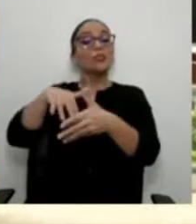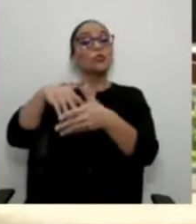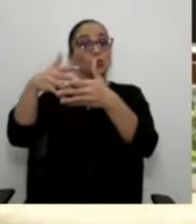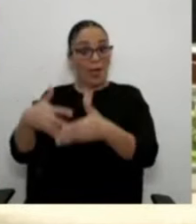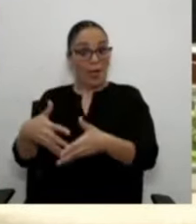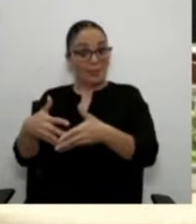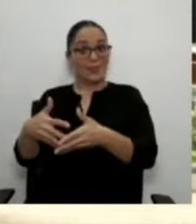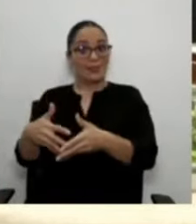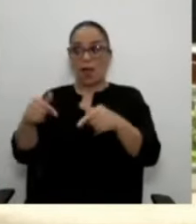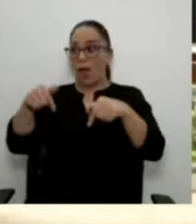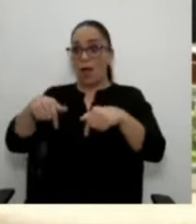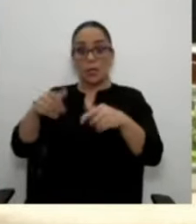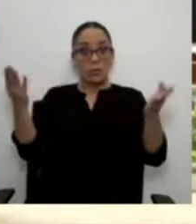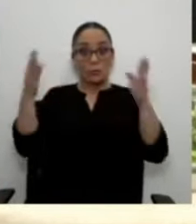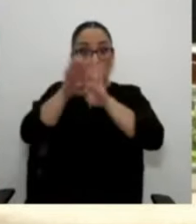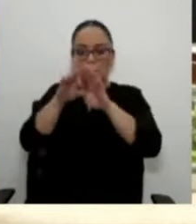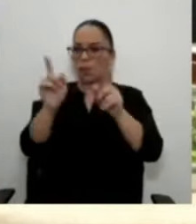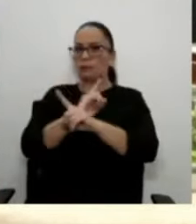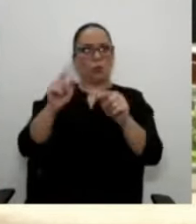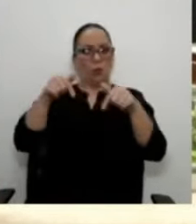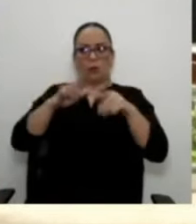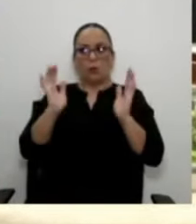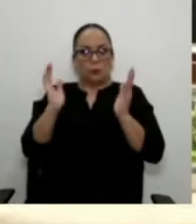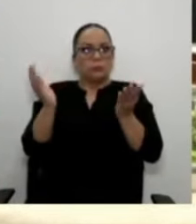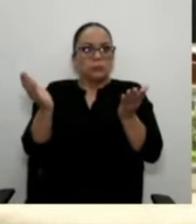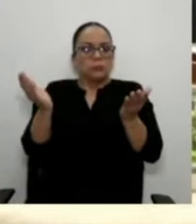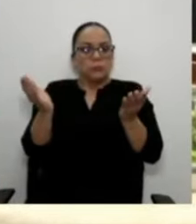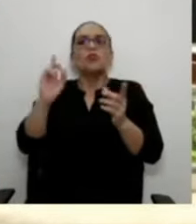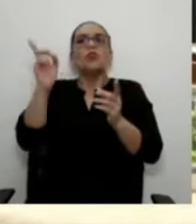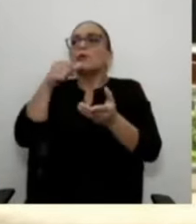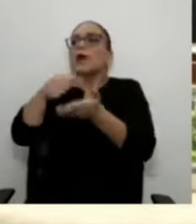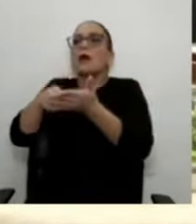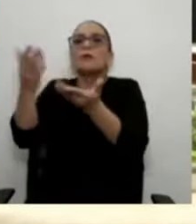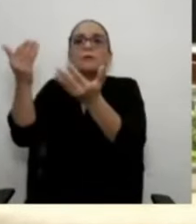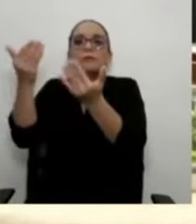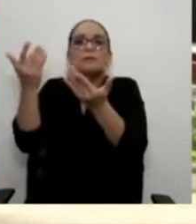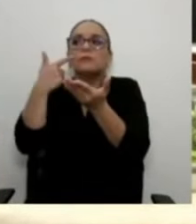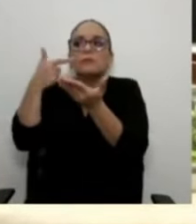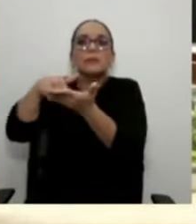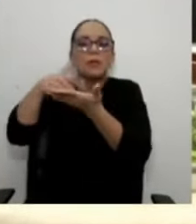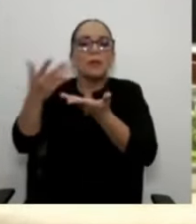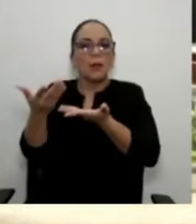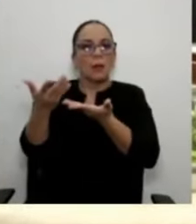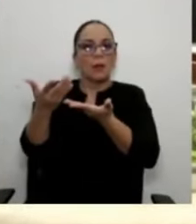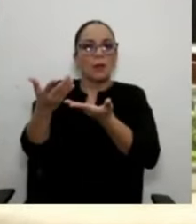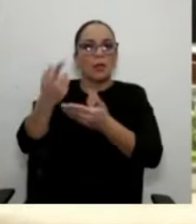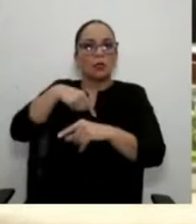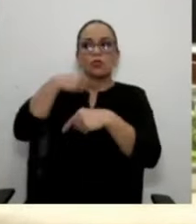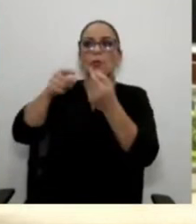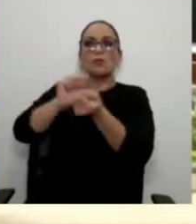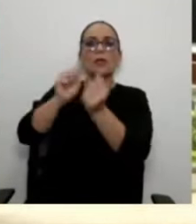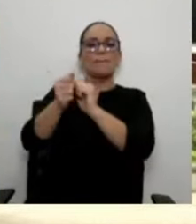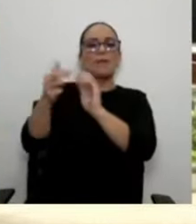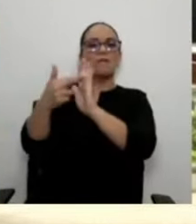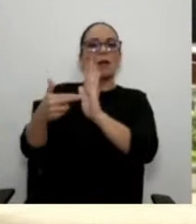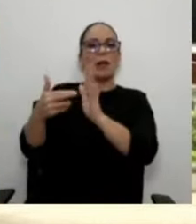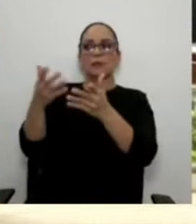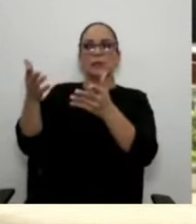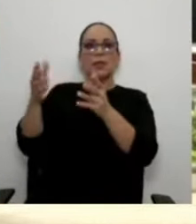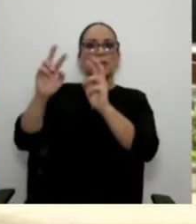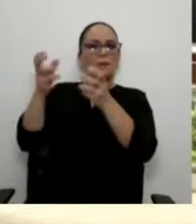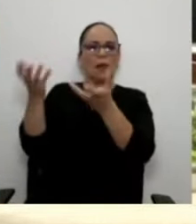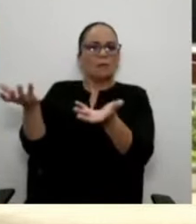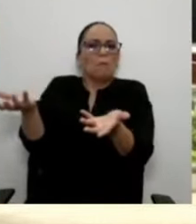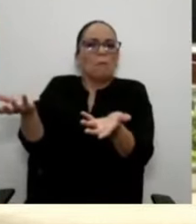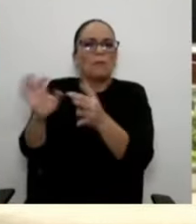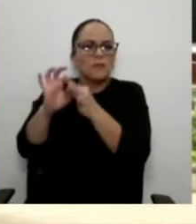no se les cerró la puerta a nadie, enséñeme la carta donde dice que vamos a cambiar las reglas de juego con respecto a eso. Lo